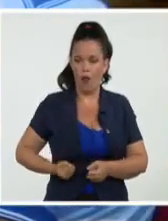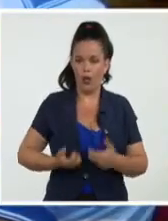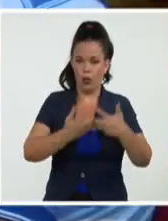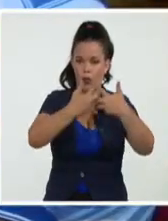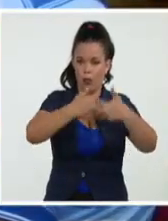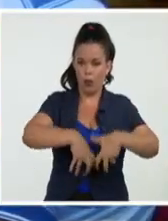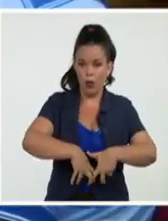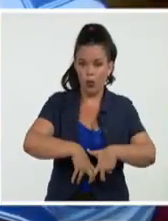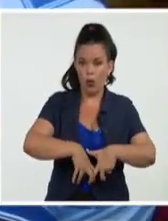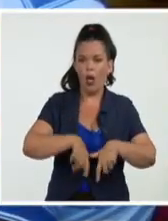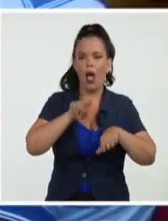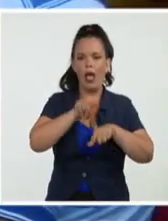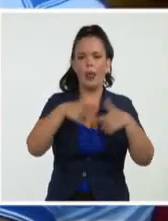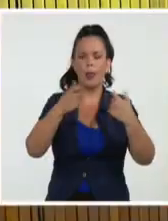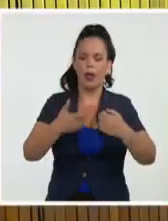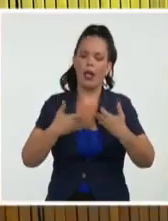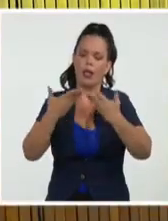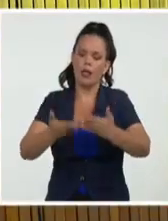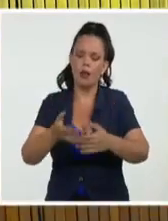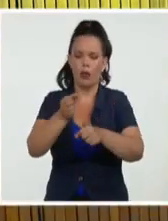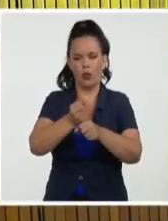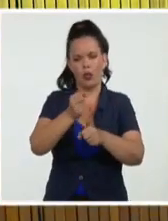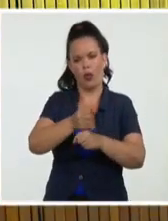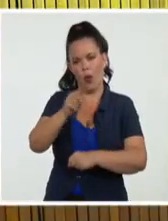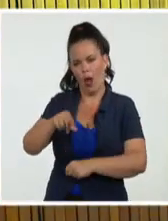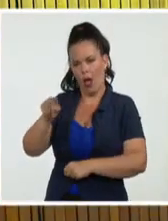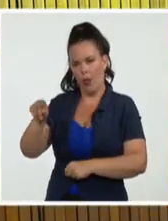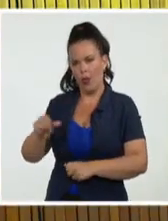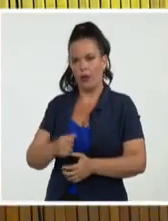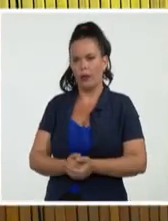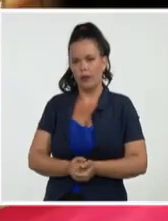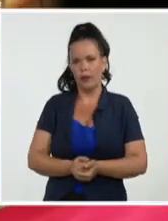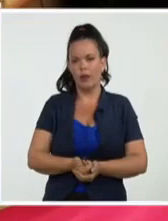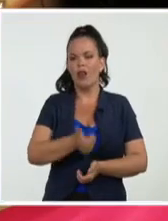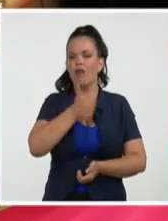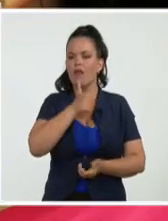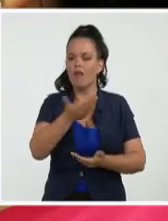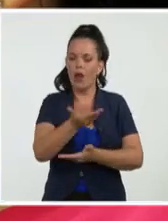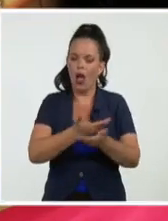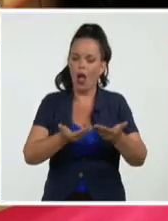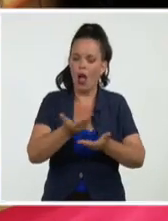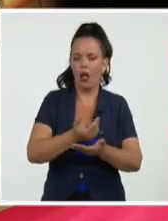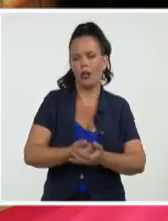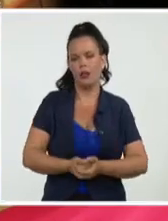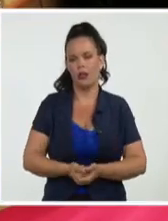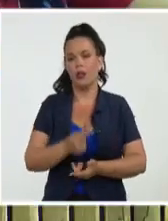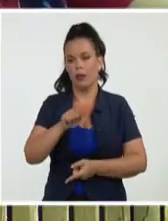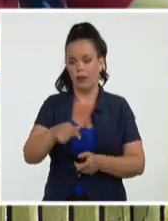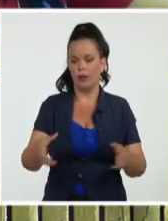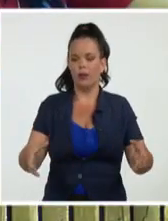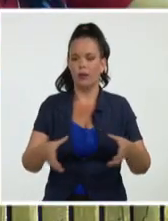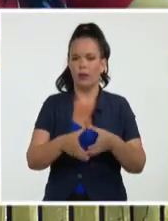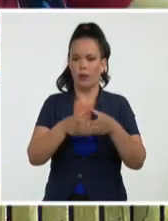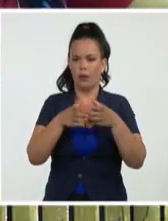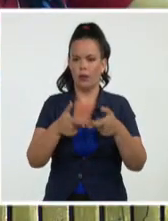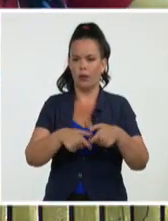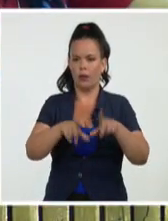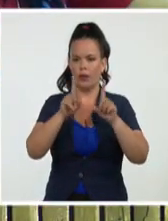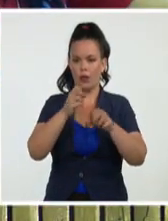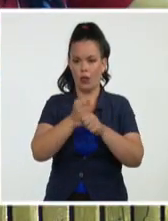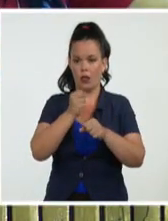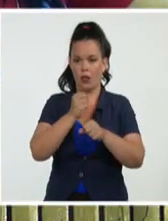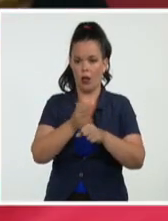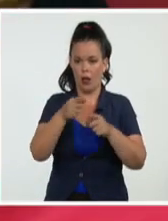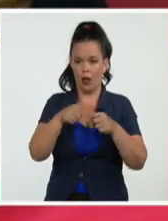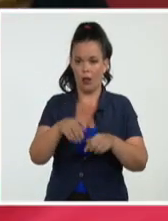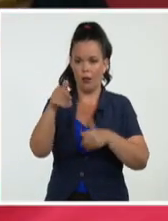hasta la base, bien pegados a los productores, facilitando el cambio. Participaron en la reunión de trabajo el miembro del secretariado del Comité Central del